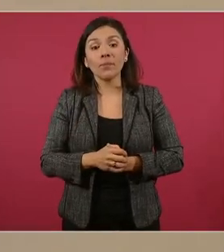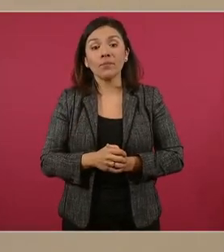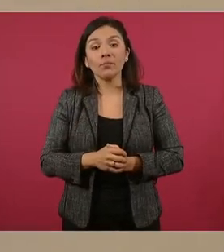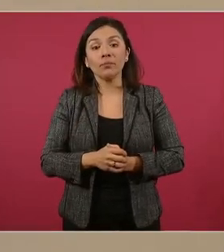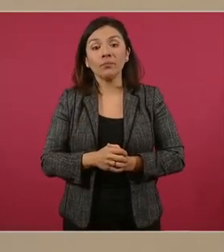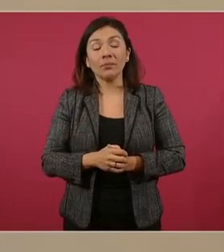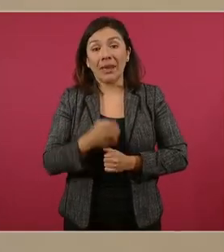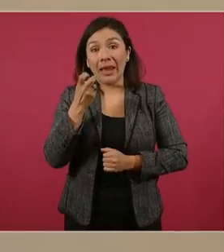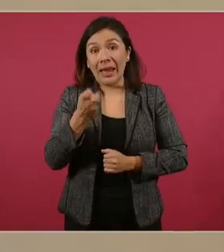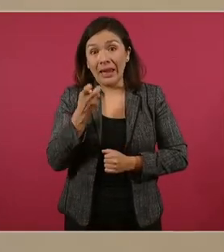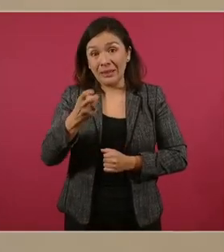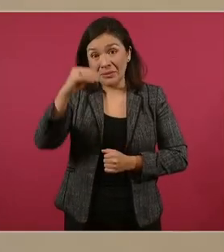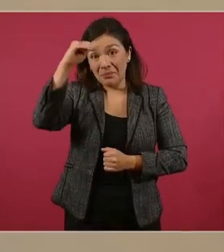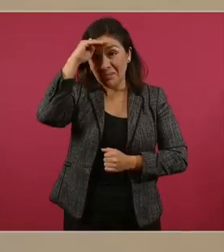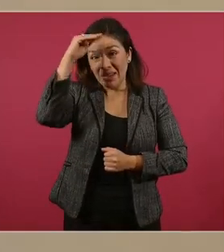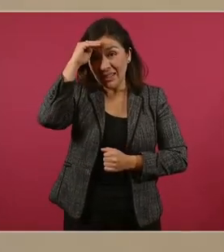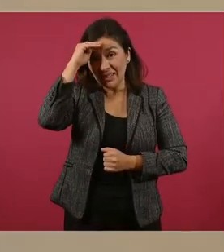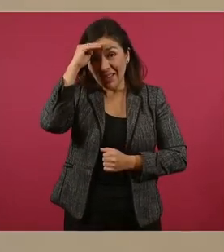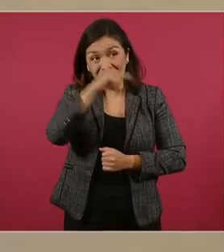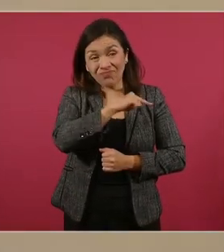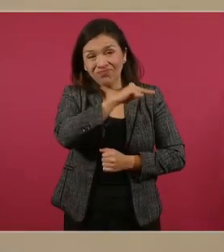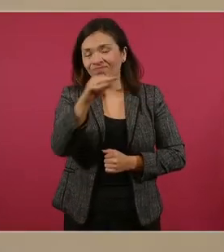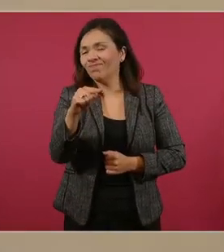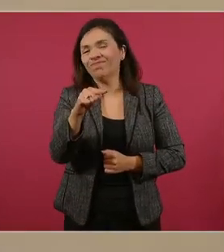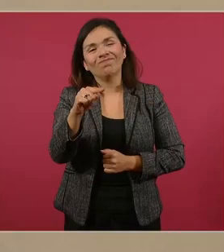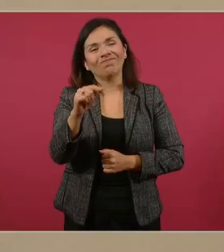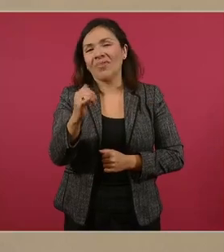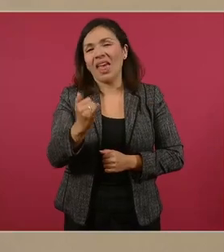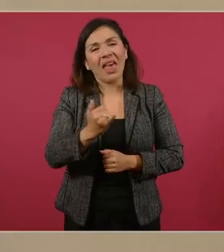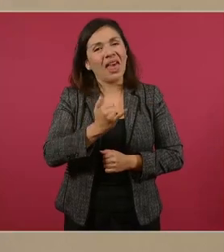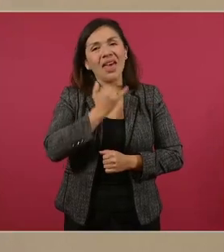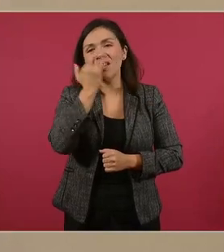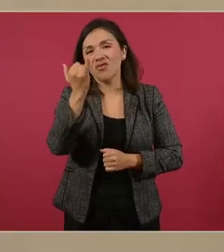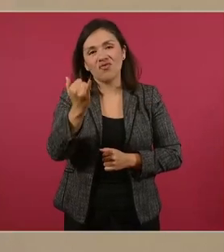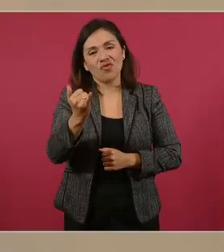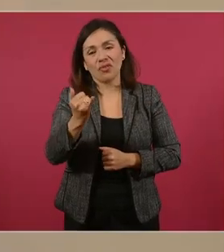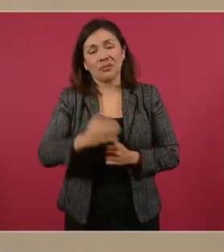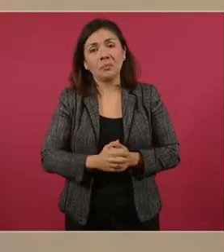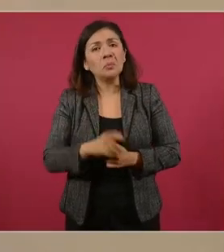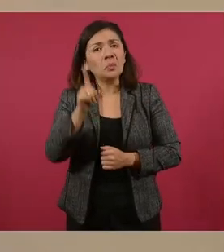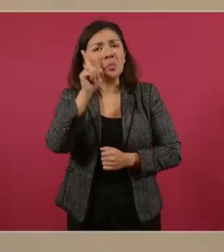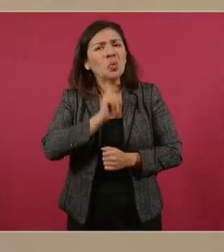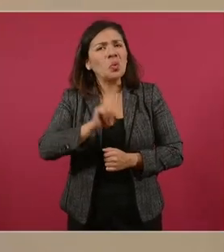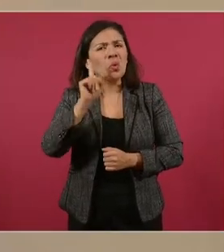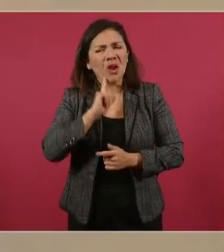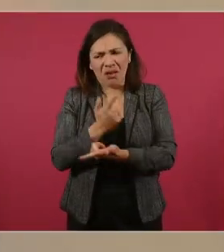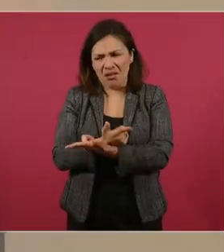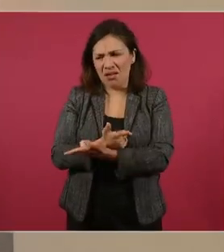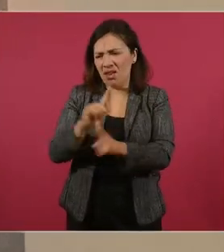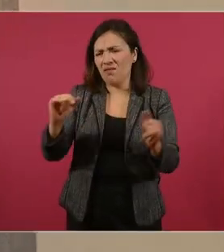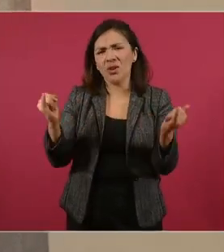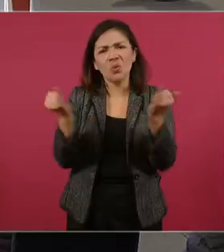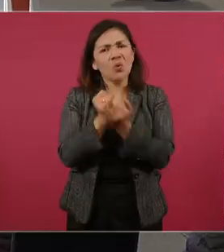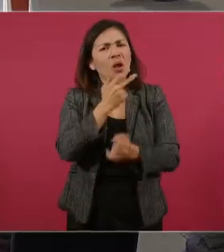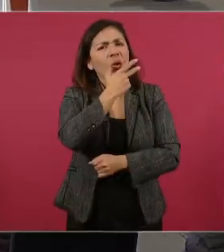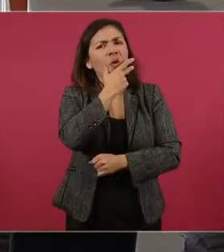tal piensan están en un gran error. Las mujeres son tan libres como los